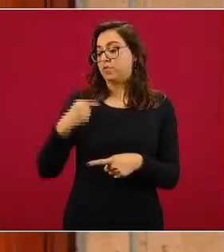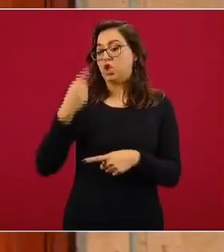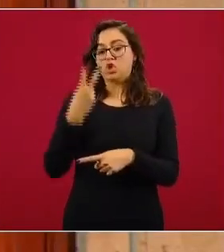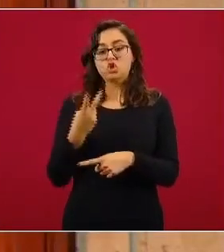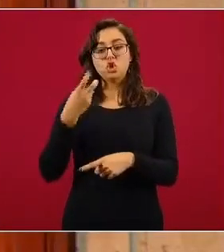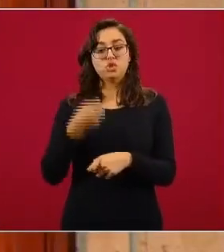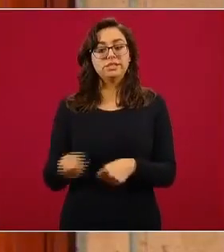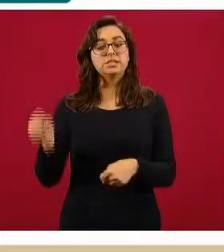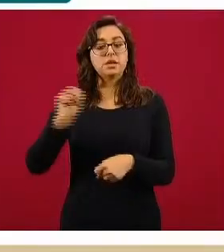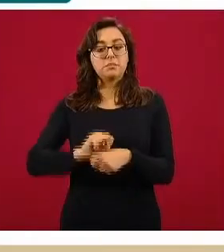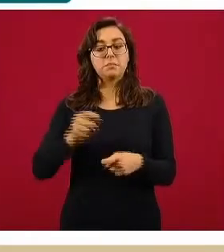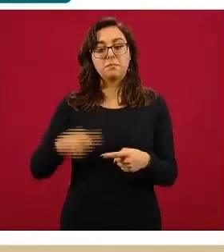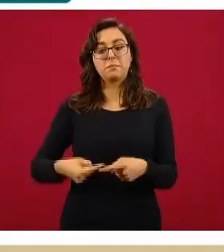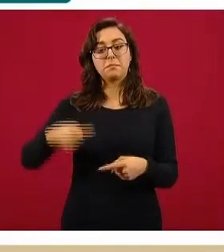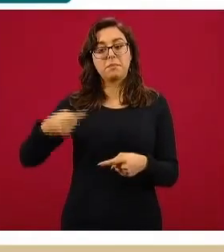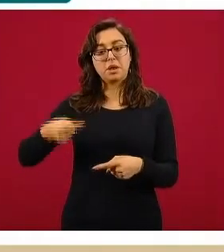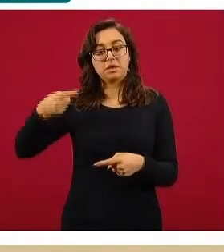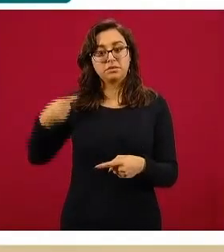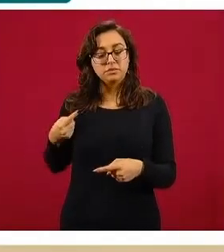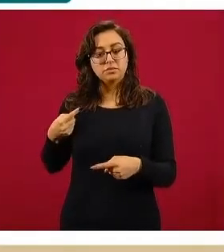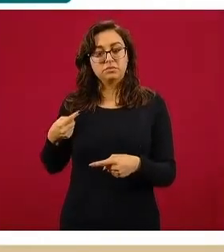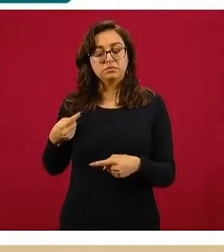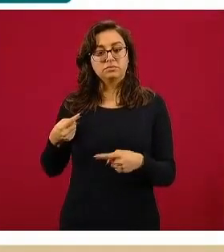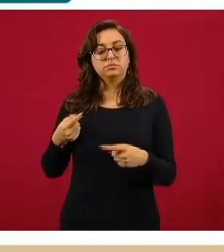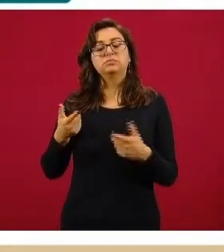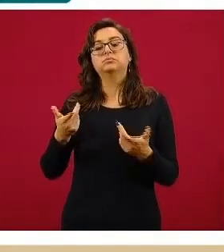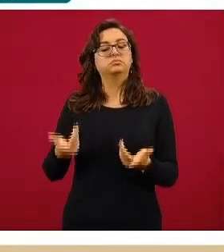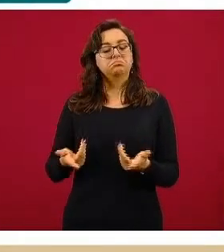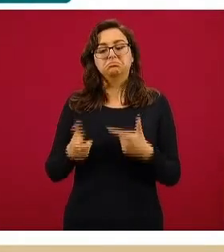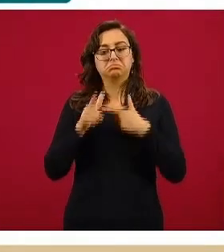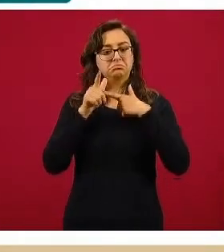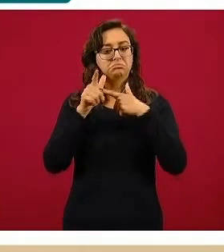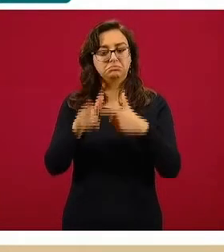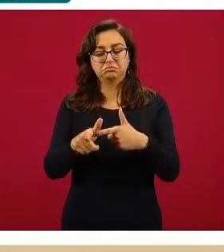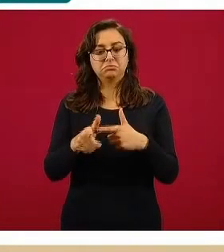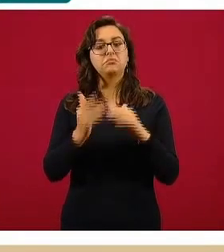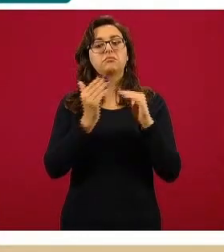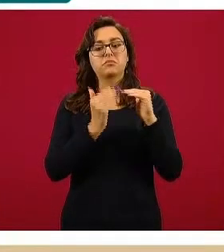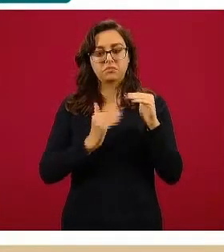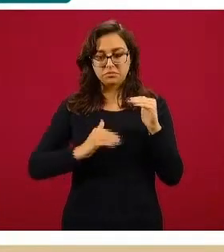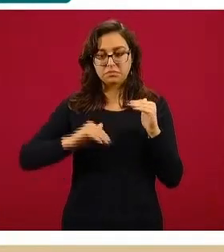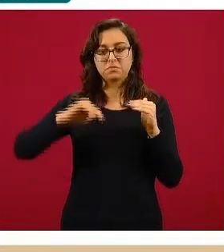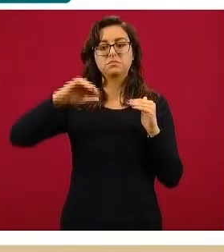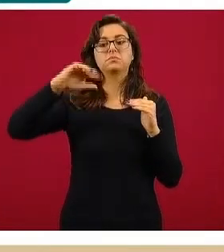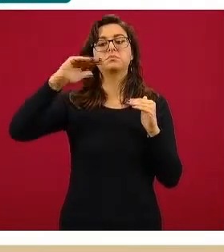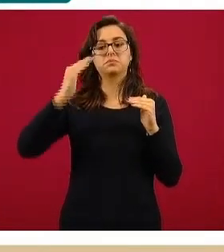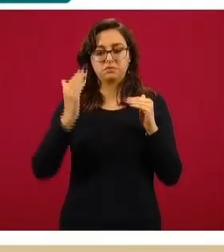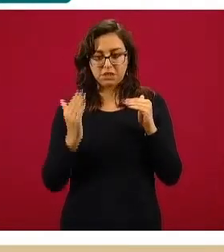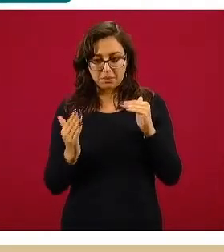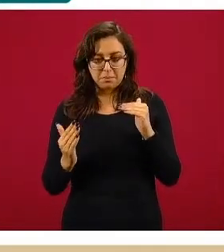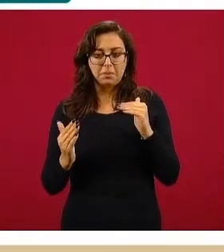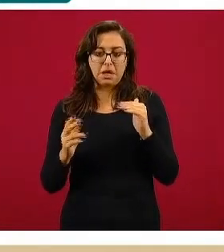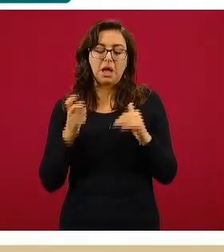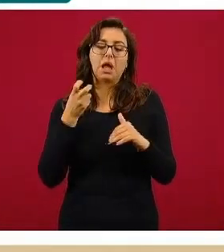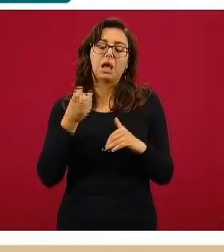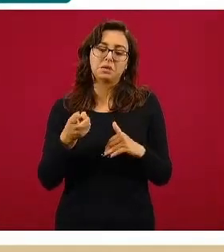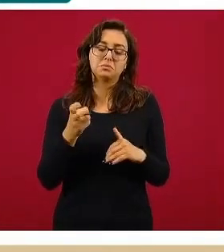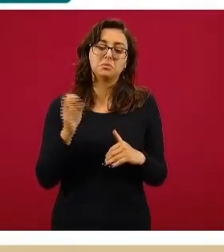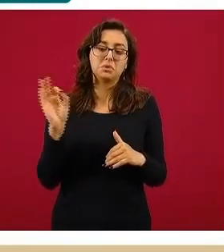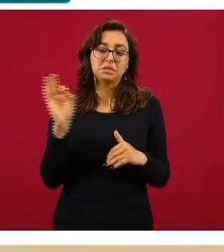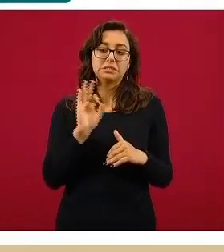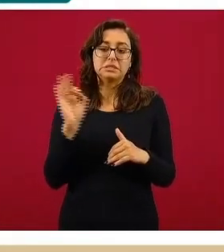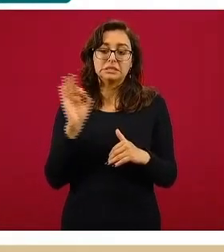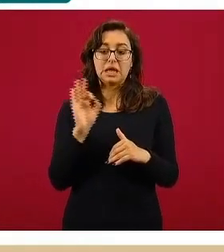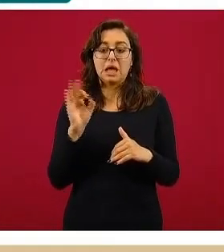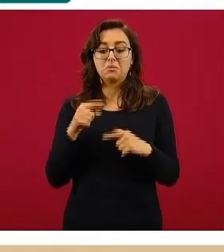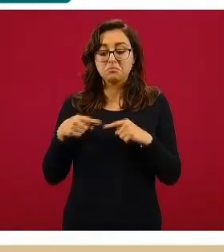una tendencia que continúa en la semana 42, sino que vuelve nuevamente a disminuir, y la expectativa es que pudiera